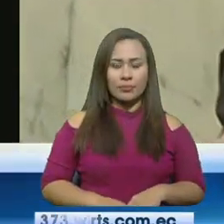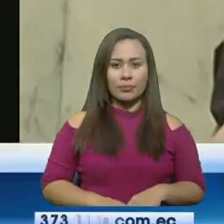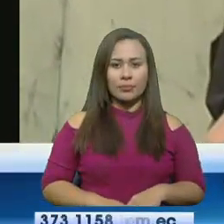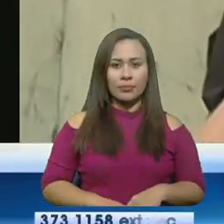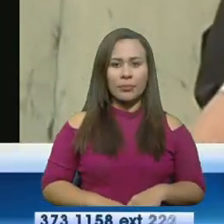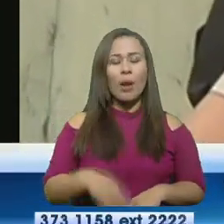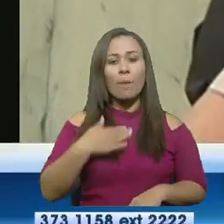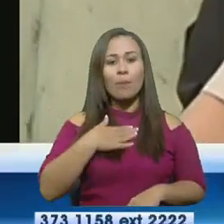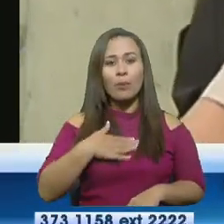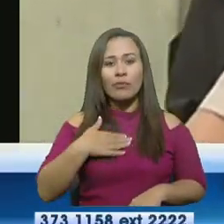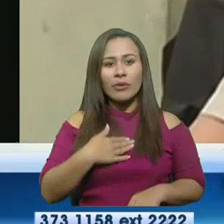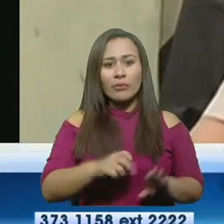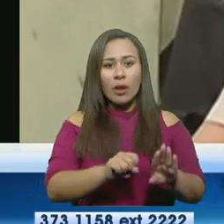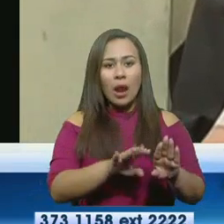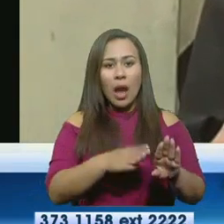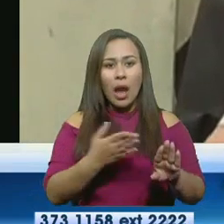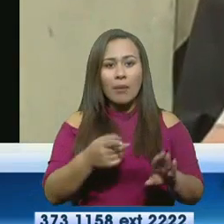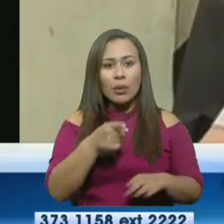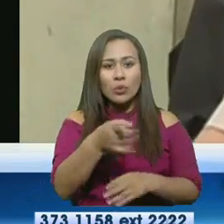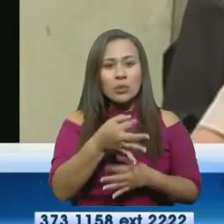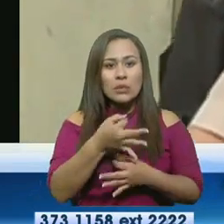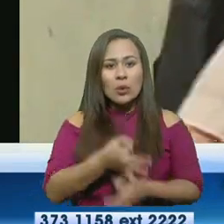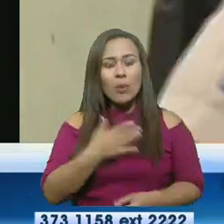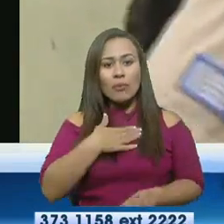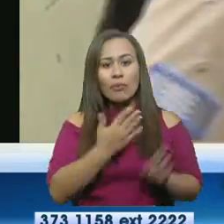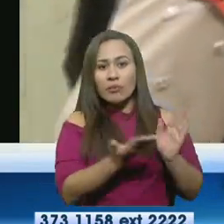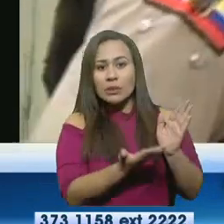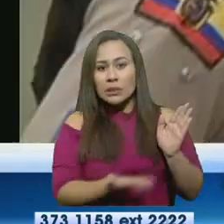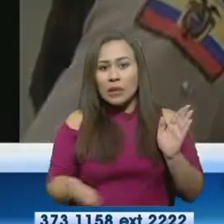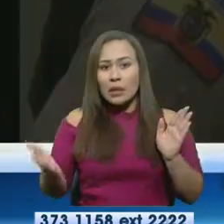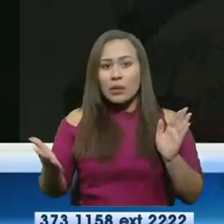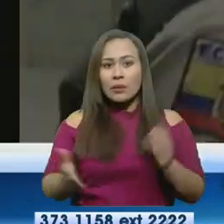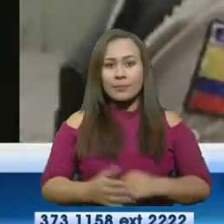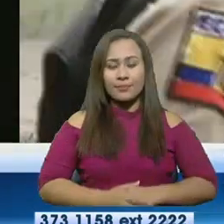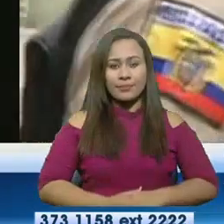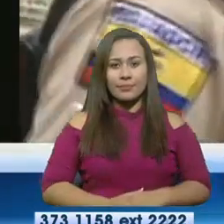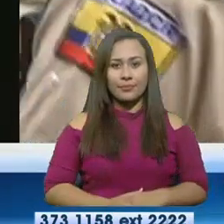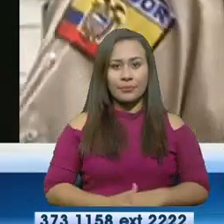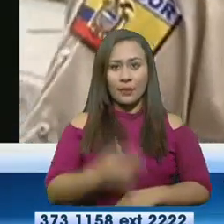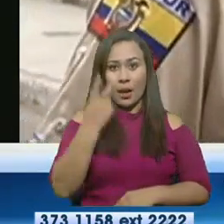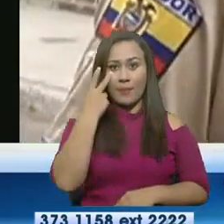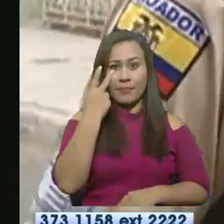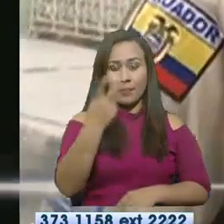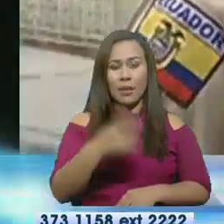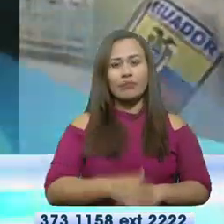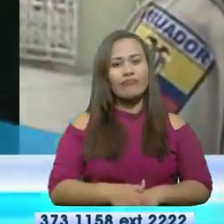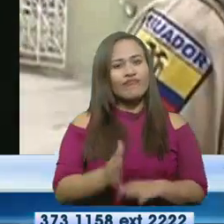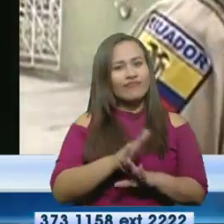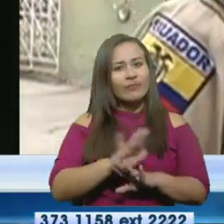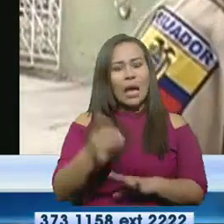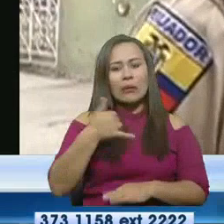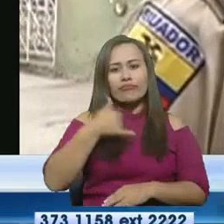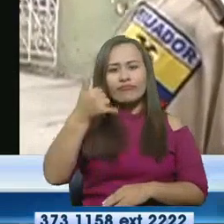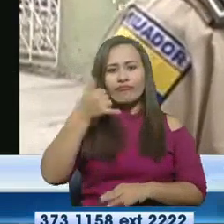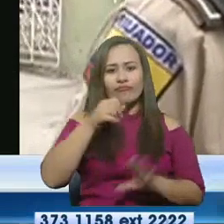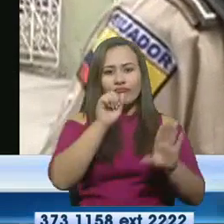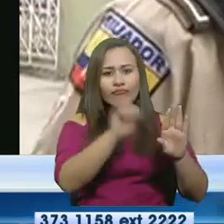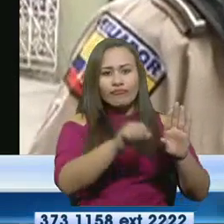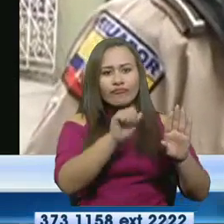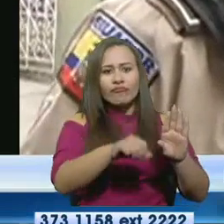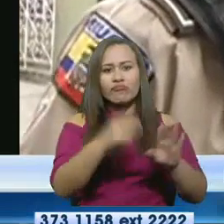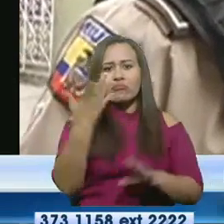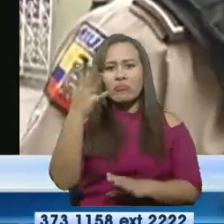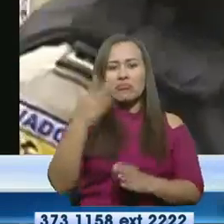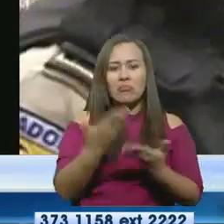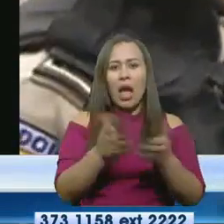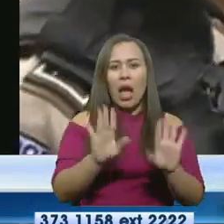Abra por favor y por su seguridad, digamos que salga. Como ustedes pueden ver, se les llama, se les golpea la puerta y no, nadie atiende